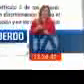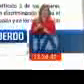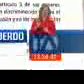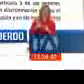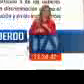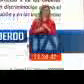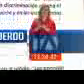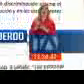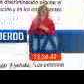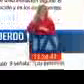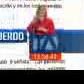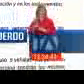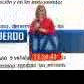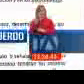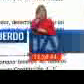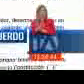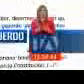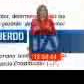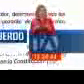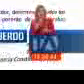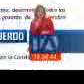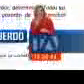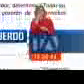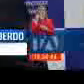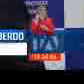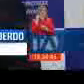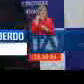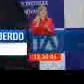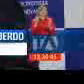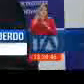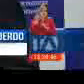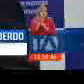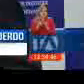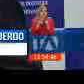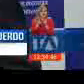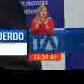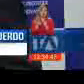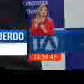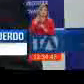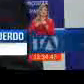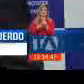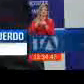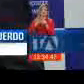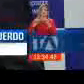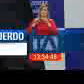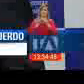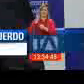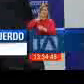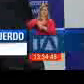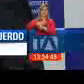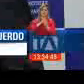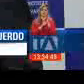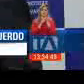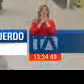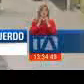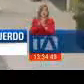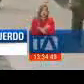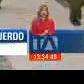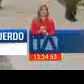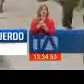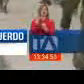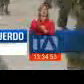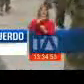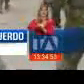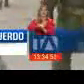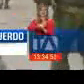las circunstancias así lo exigían y o en estado de excepción. Fue emitido en mayo de este año por el ministro de Defensa y sobre esto se